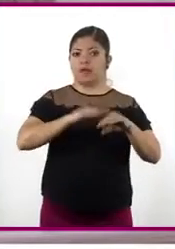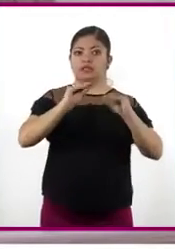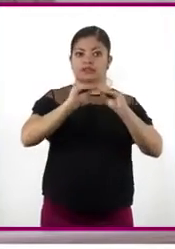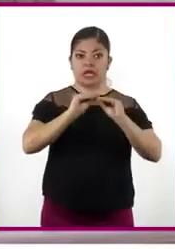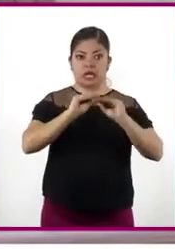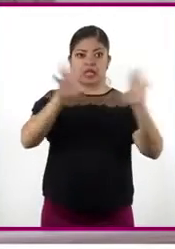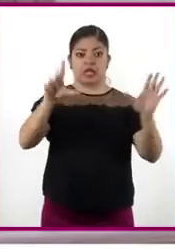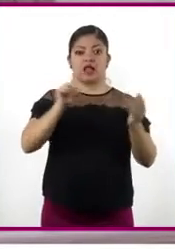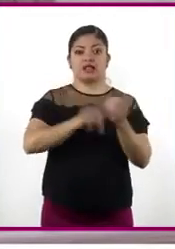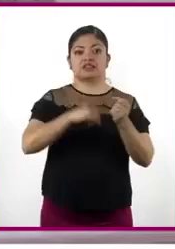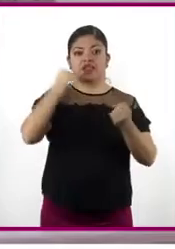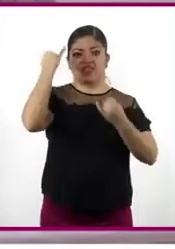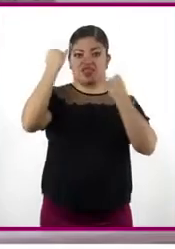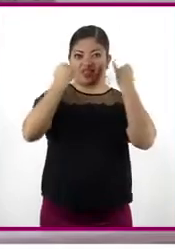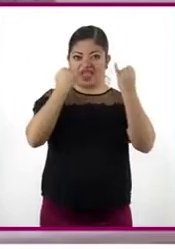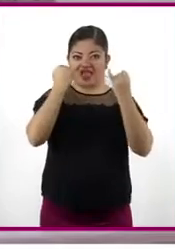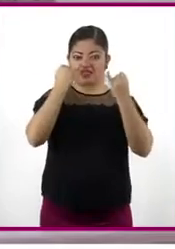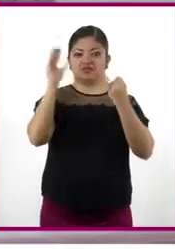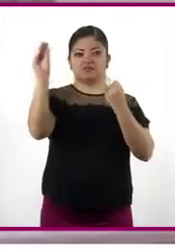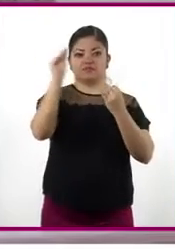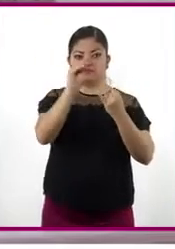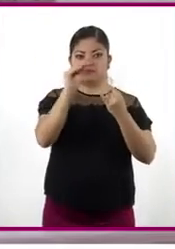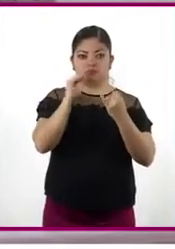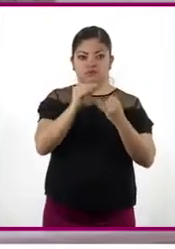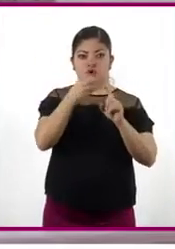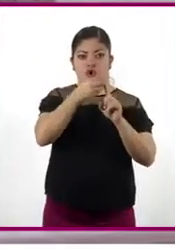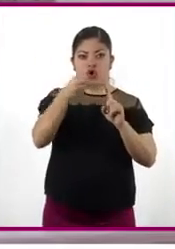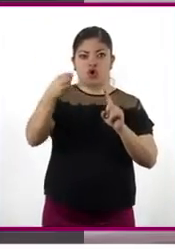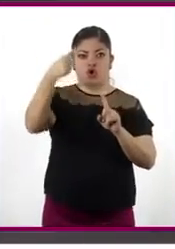la que las ideas estén organizadas y jerarquizadas.